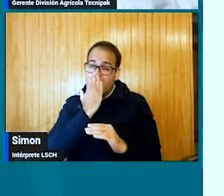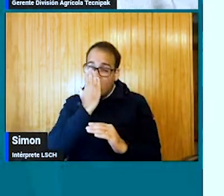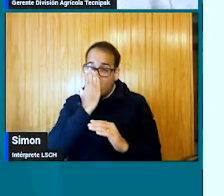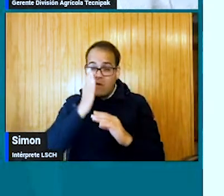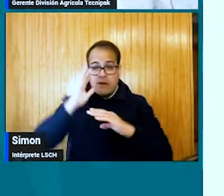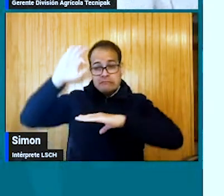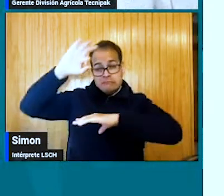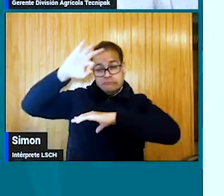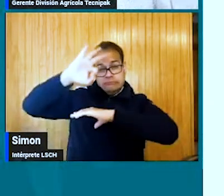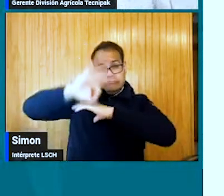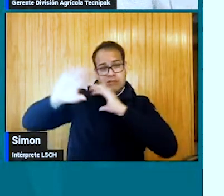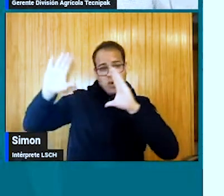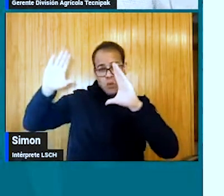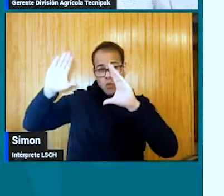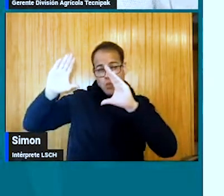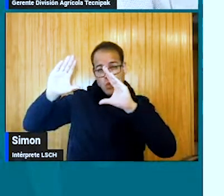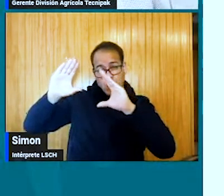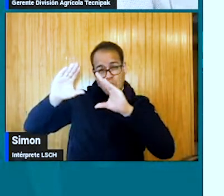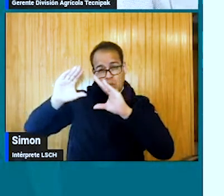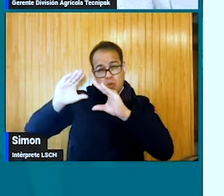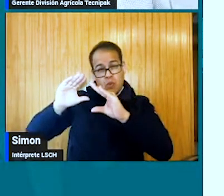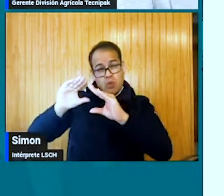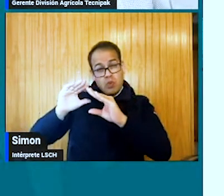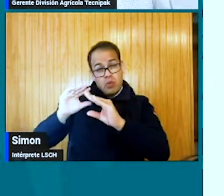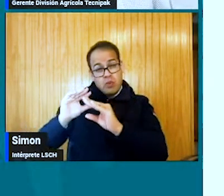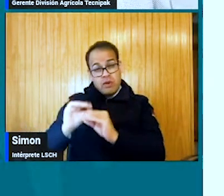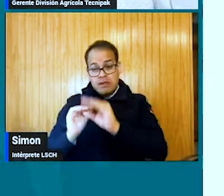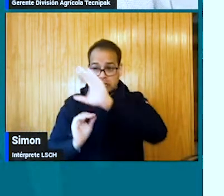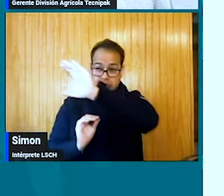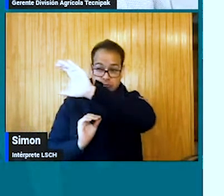calor que se acumuló durante el día.